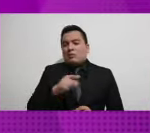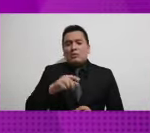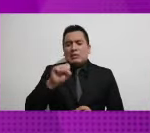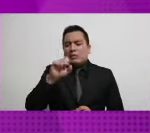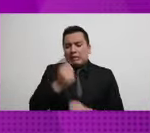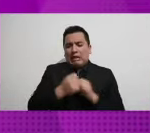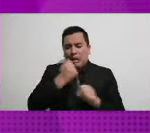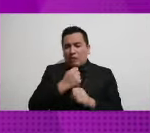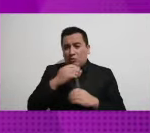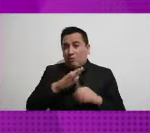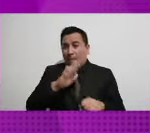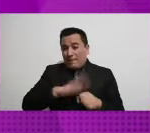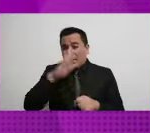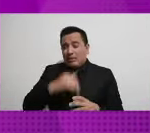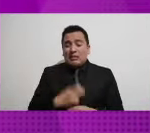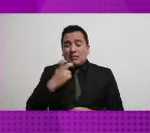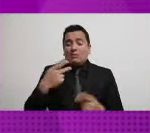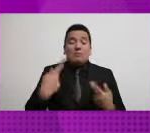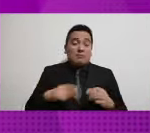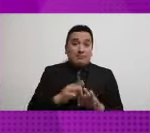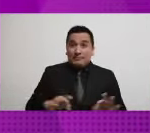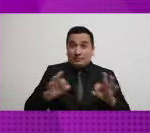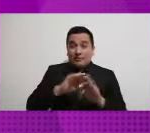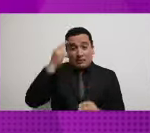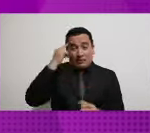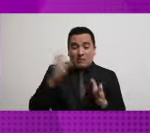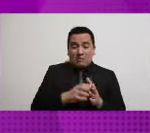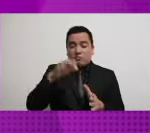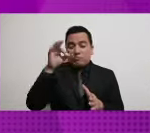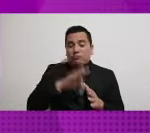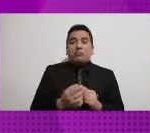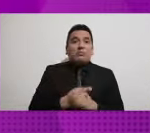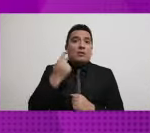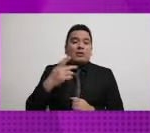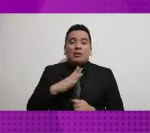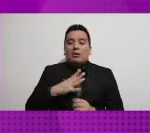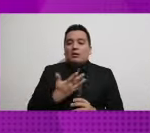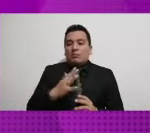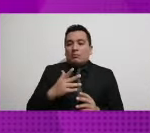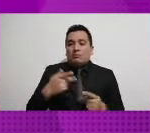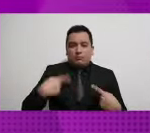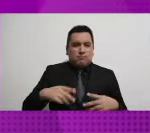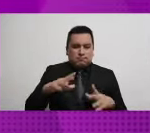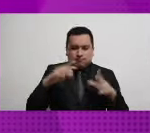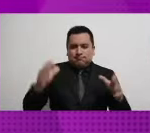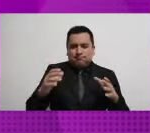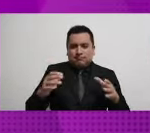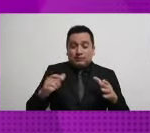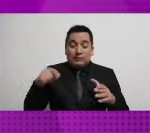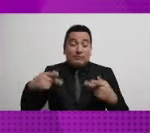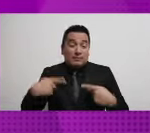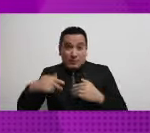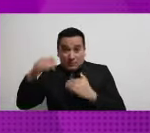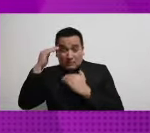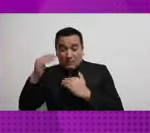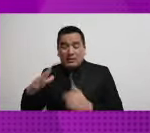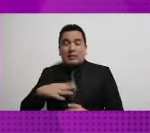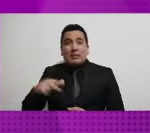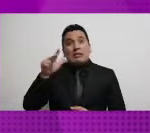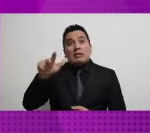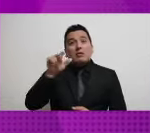parte fundamental del proceso electoral, ya que implican prácticamente el 18% de la lista nominal de